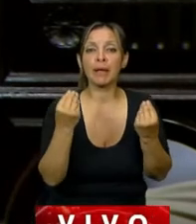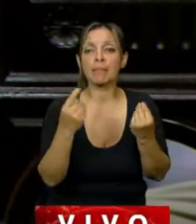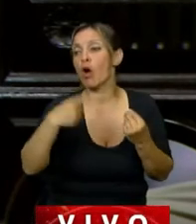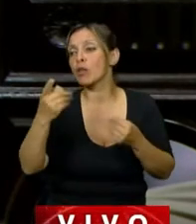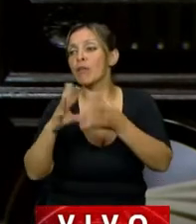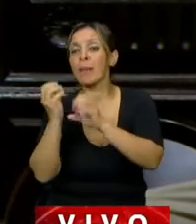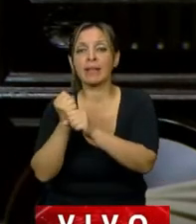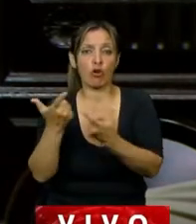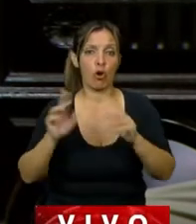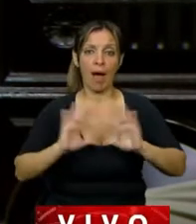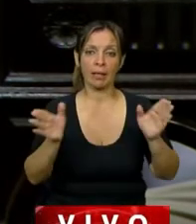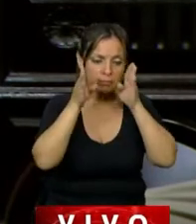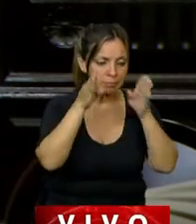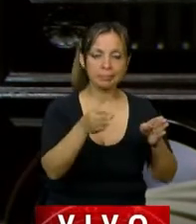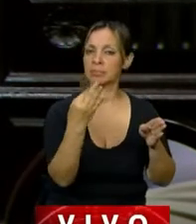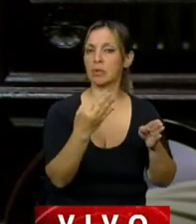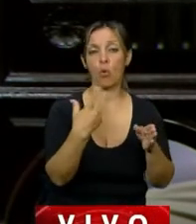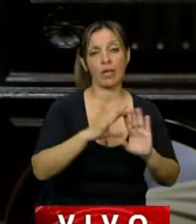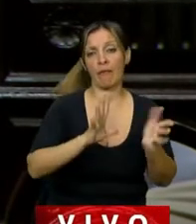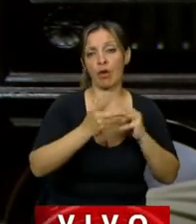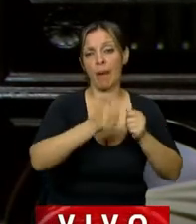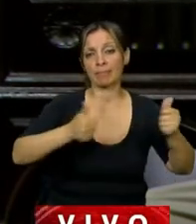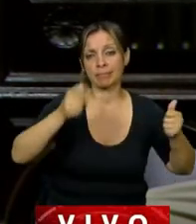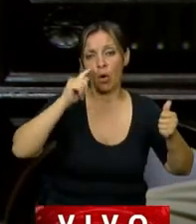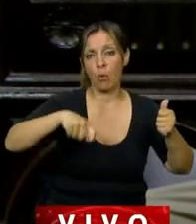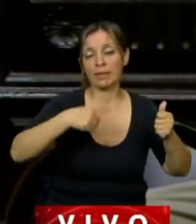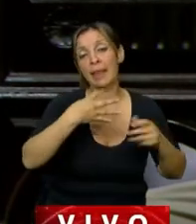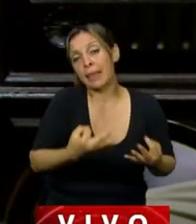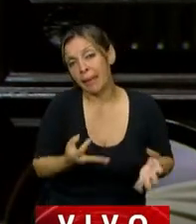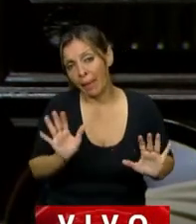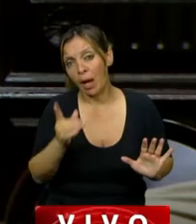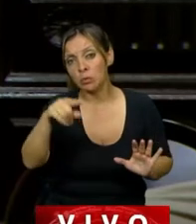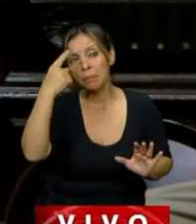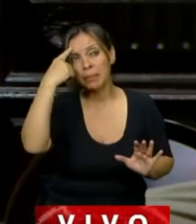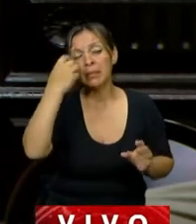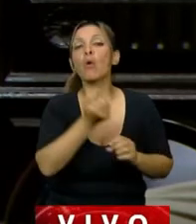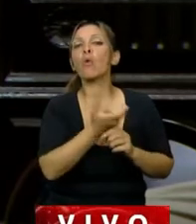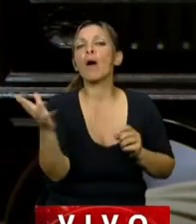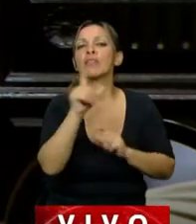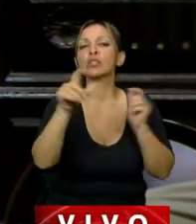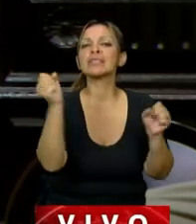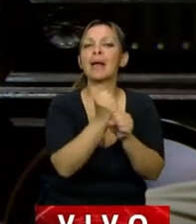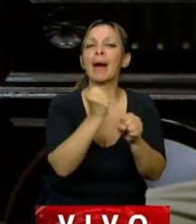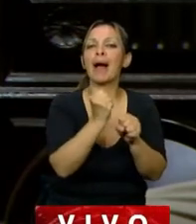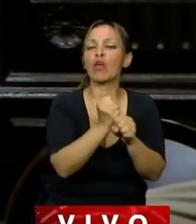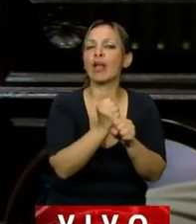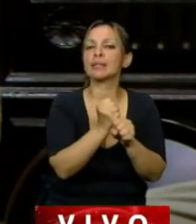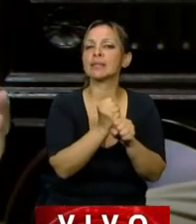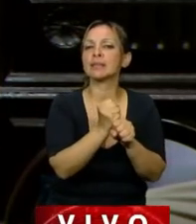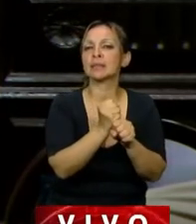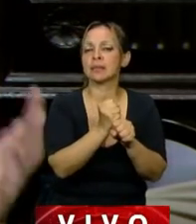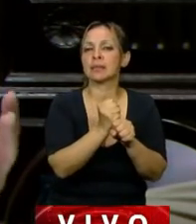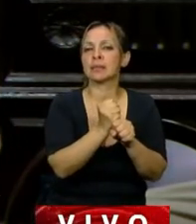decir, tienen dedicación exclusiva. Y la verdad, si uno se pone a pensar, ¿cuántos son los trabajadores y trabajadoras en la Argentina que pueden tener más